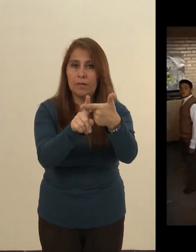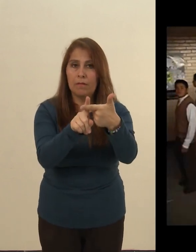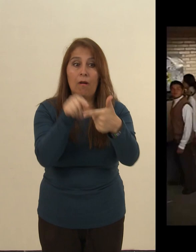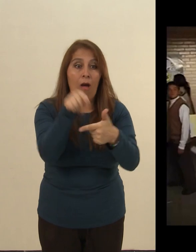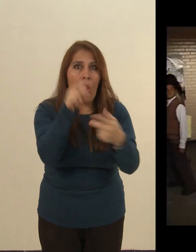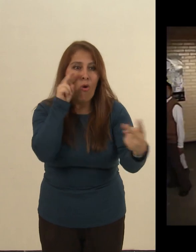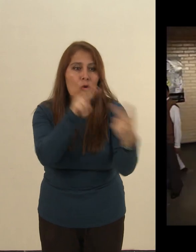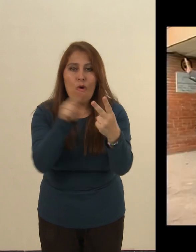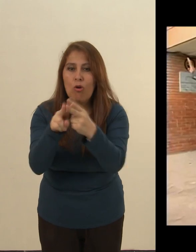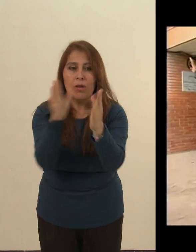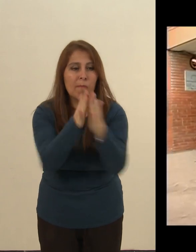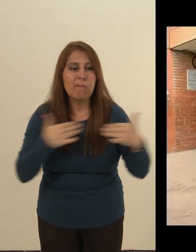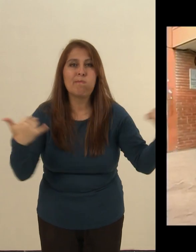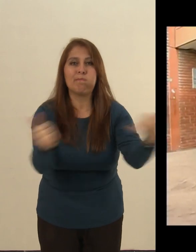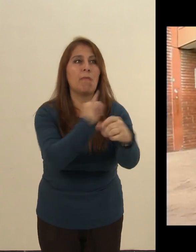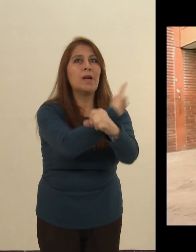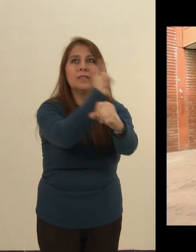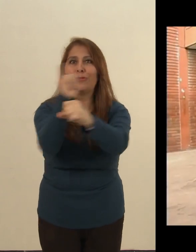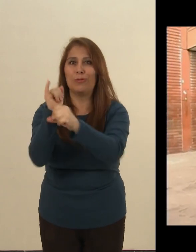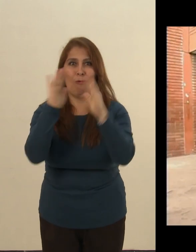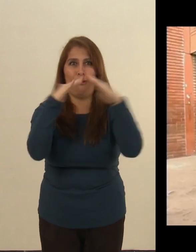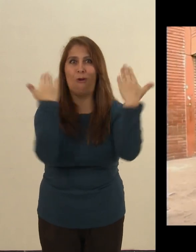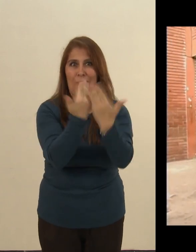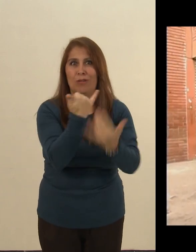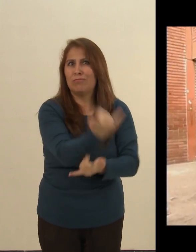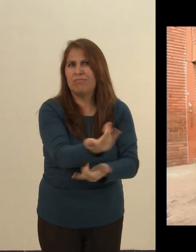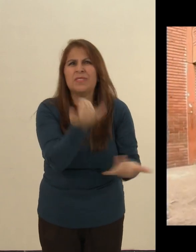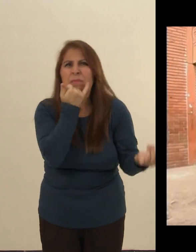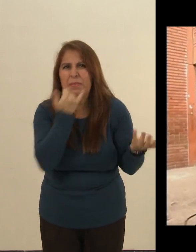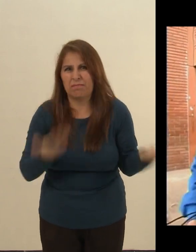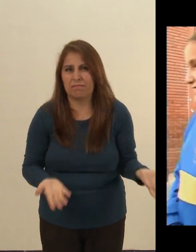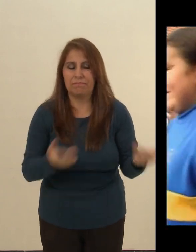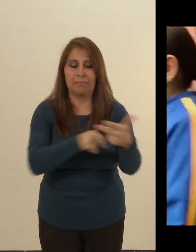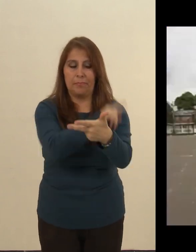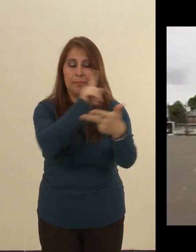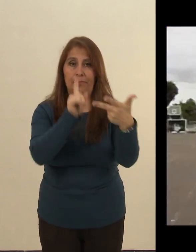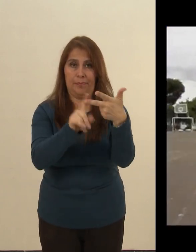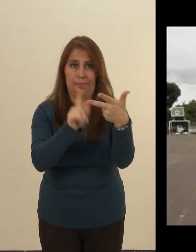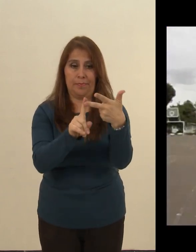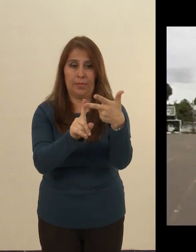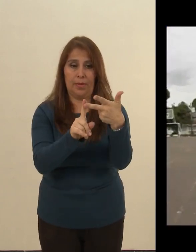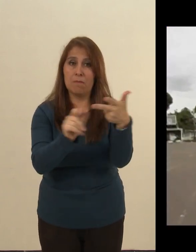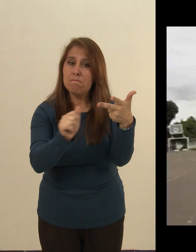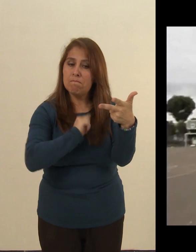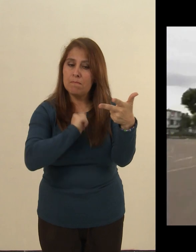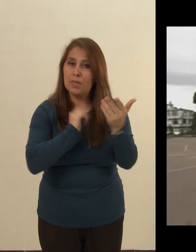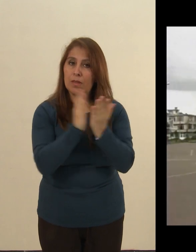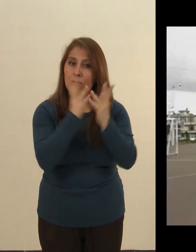se acerquen a las realidades de las instituciones educativas y que puedan